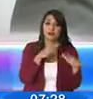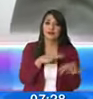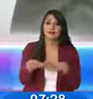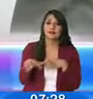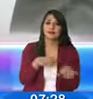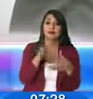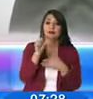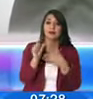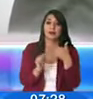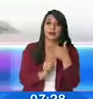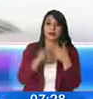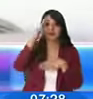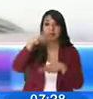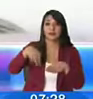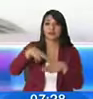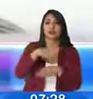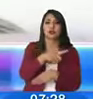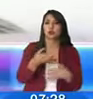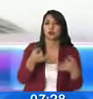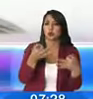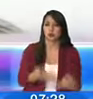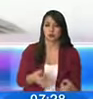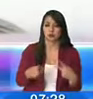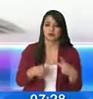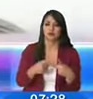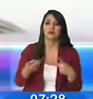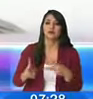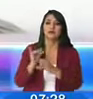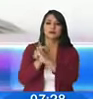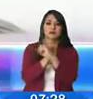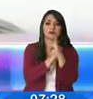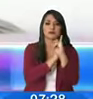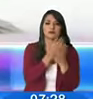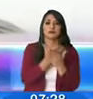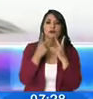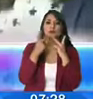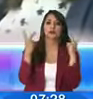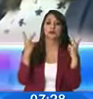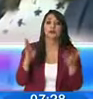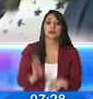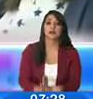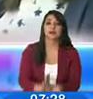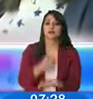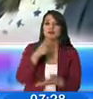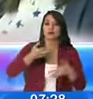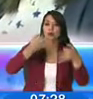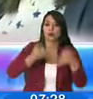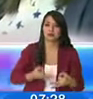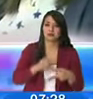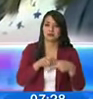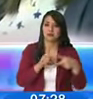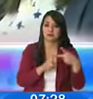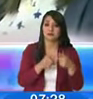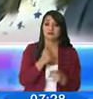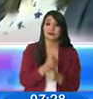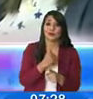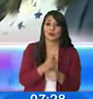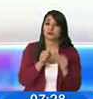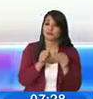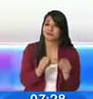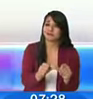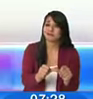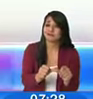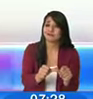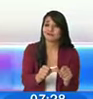actividades del sistema financiero nacional, así como las instituciones económicas públicas de seguridad social. En tal motivo, no habría garantizado la estabilidad